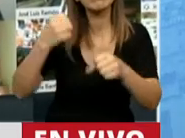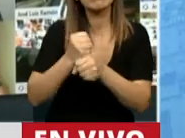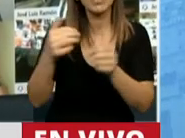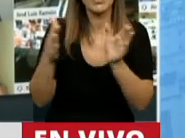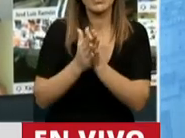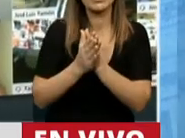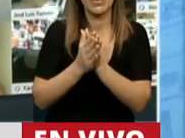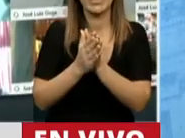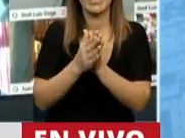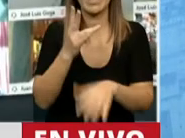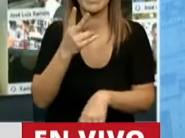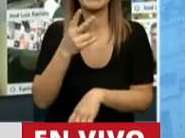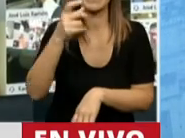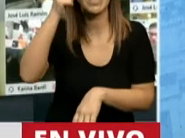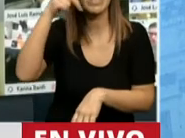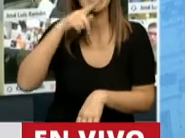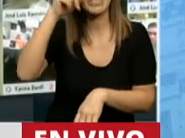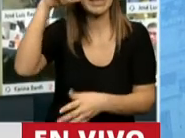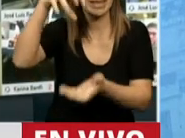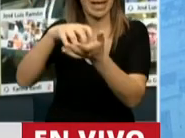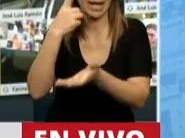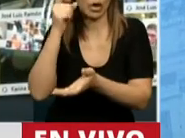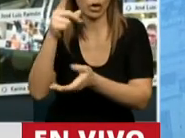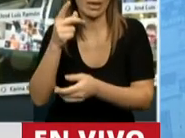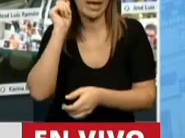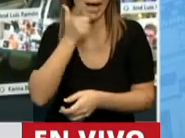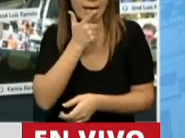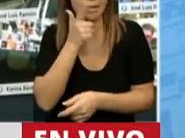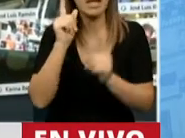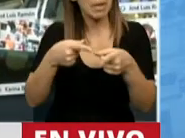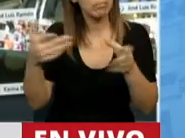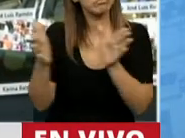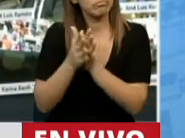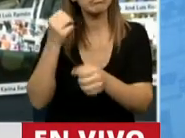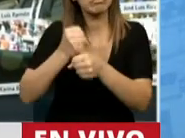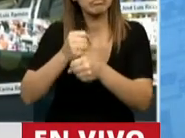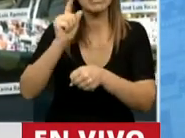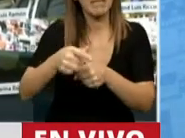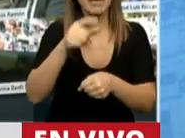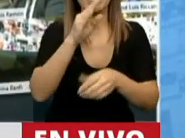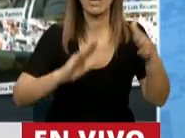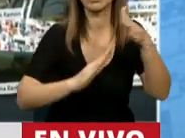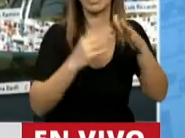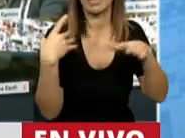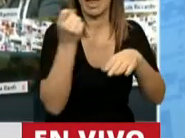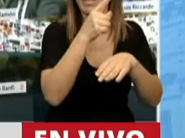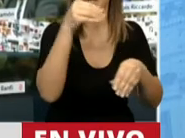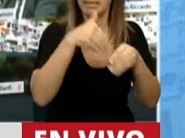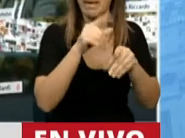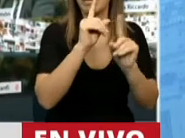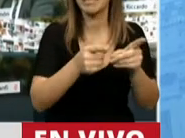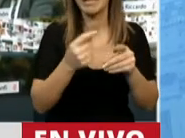Nacional Regulador del Gas. Hemos estado en contacto con los funcionarios y nos han confirmado que es una decisión aumentar el